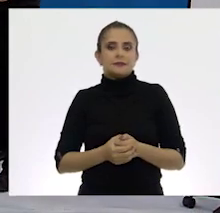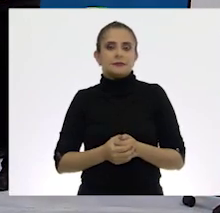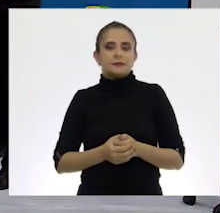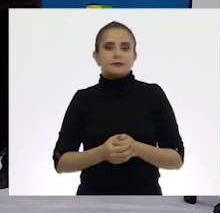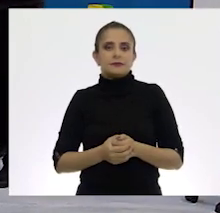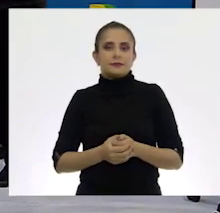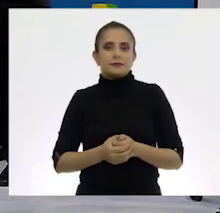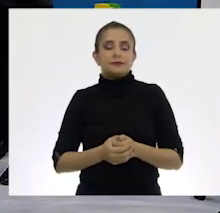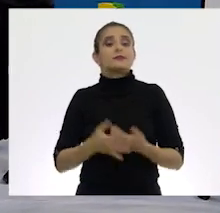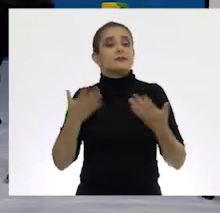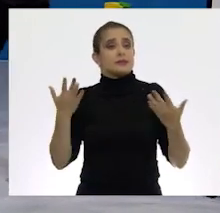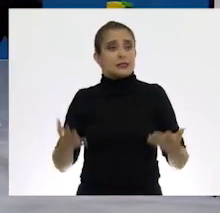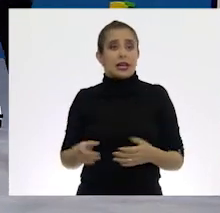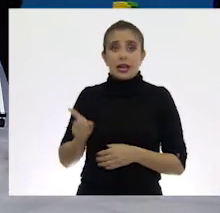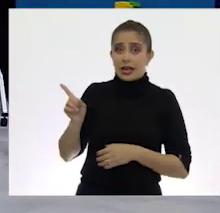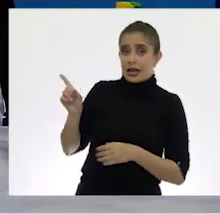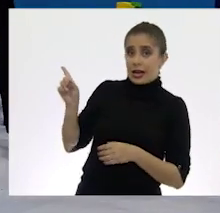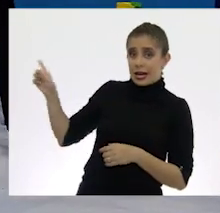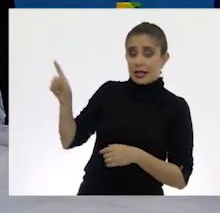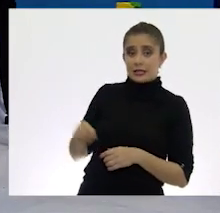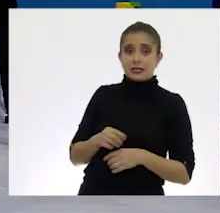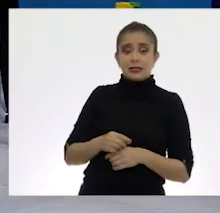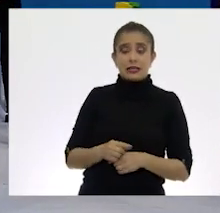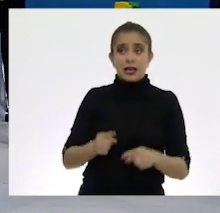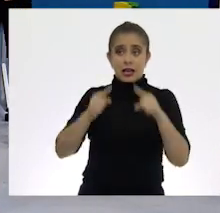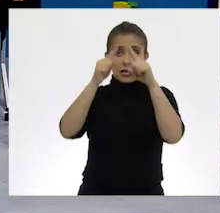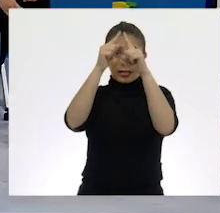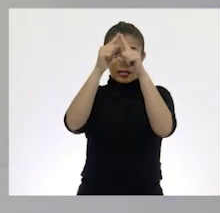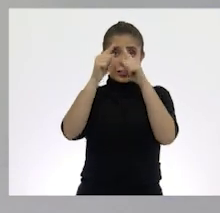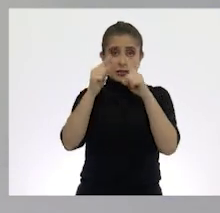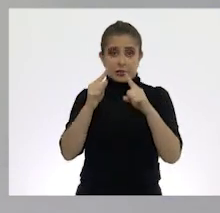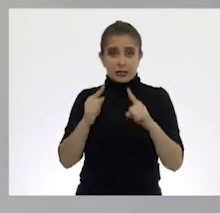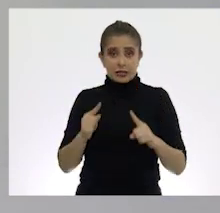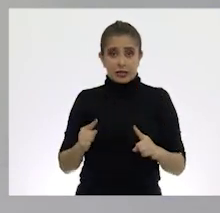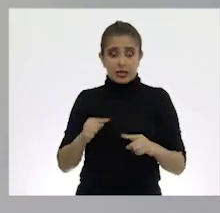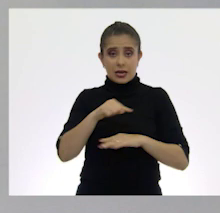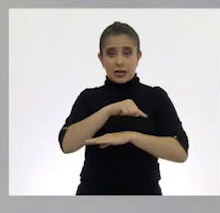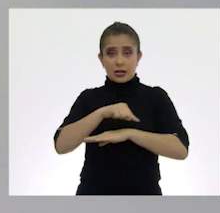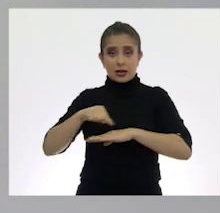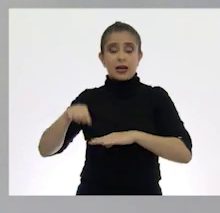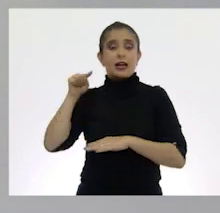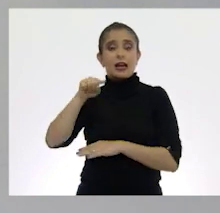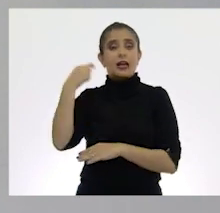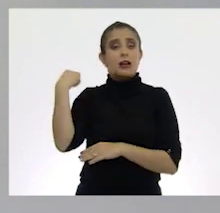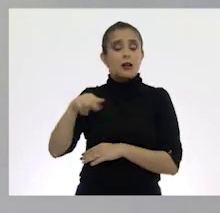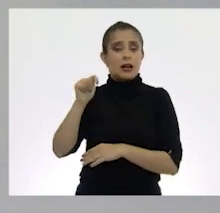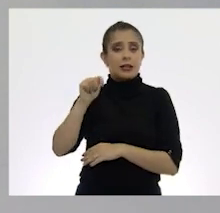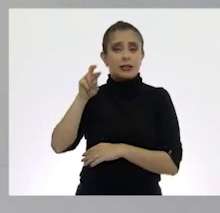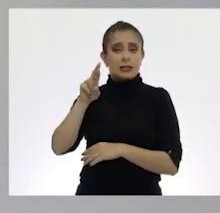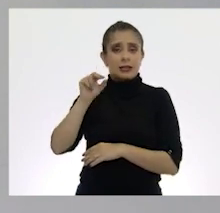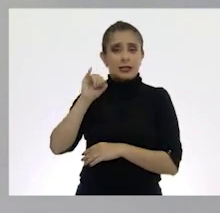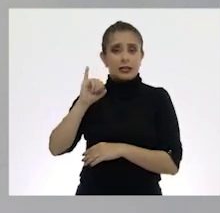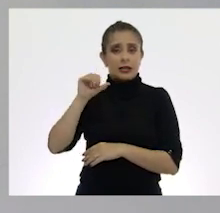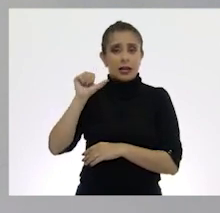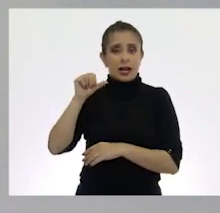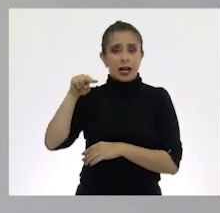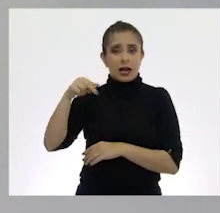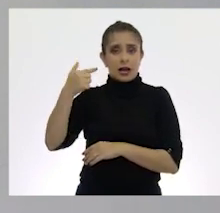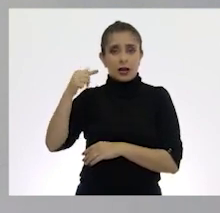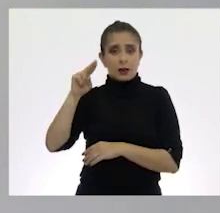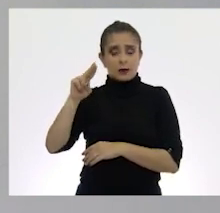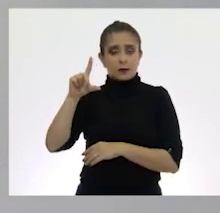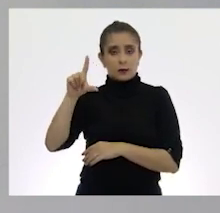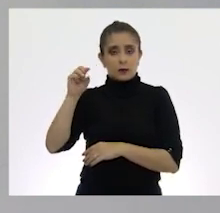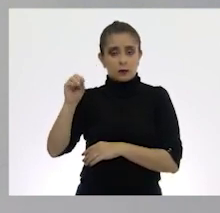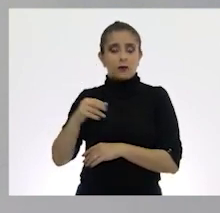Y lo que acabamos de trazar, muchachos, si lo quieren ver, es un triángulo isósceles. Que